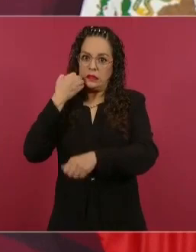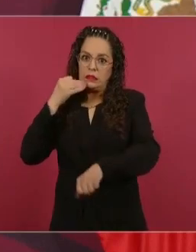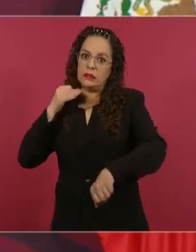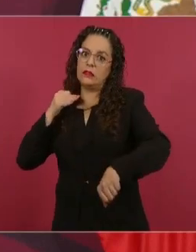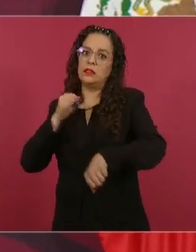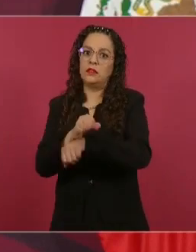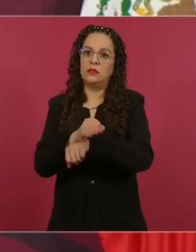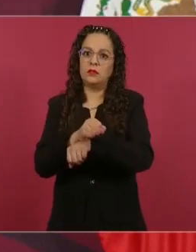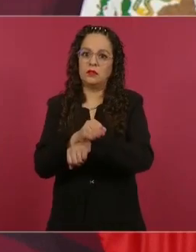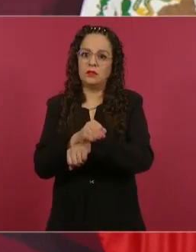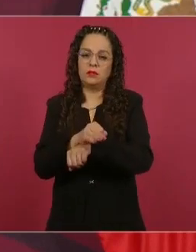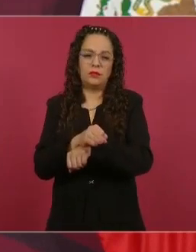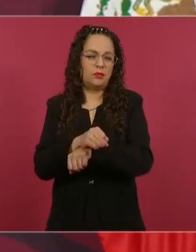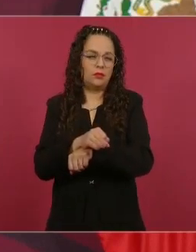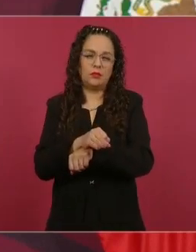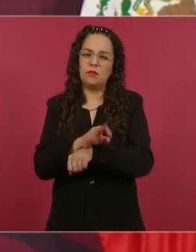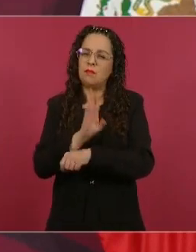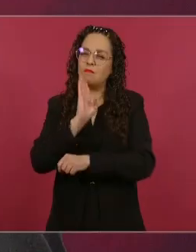dar